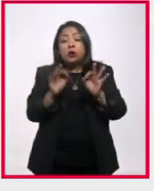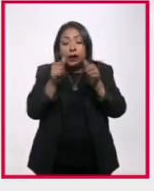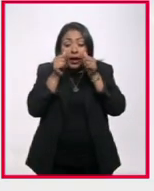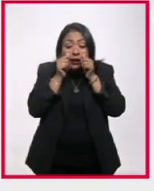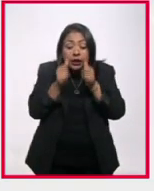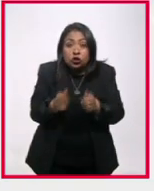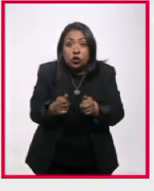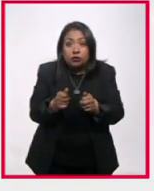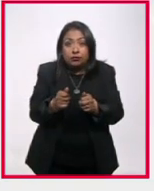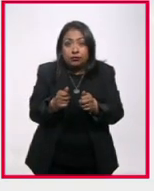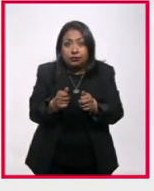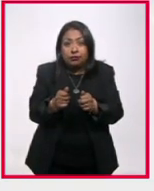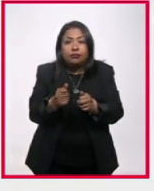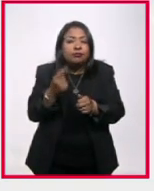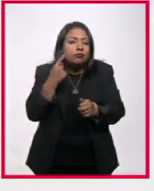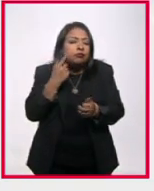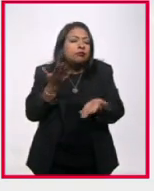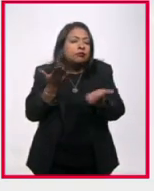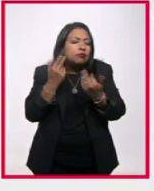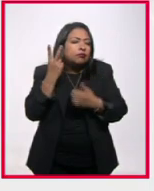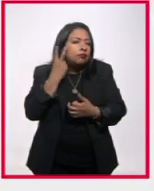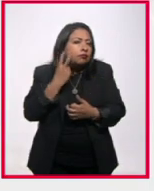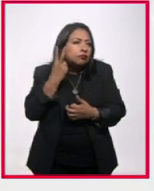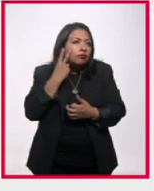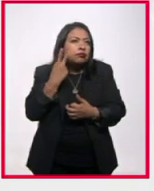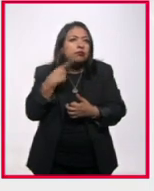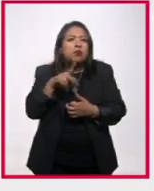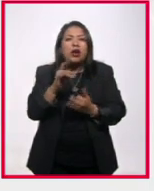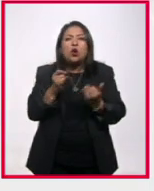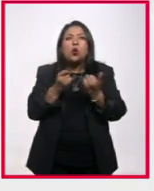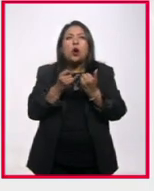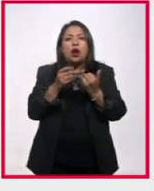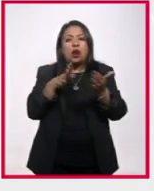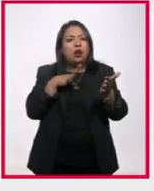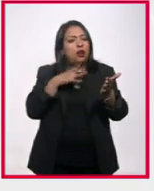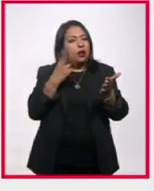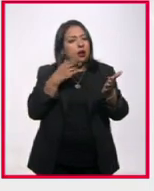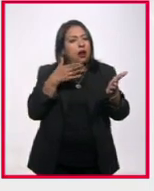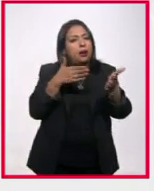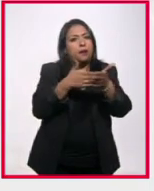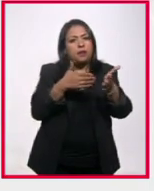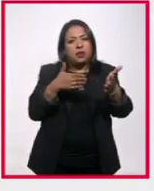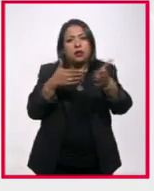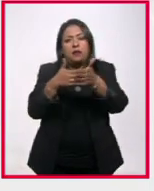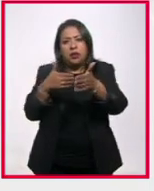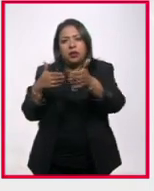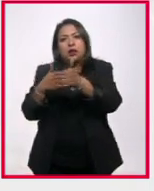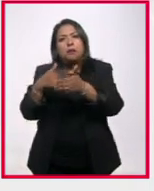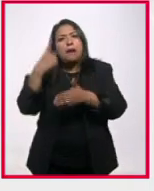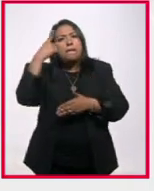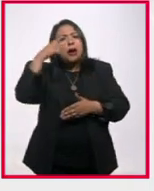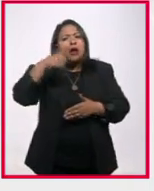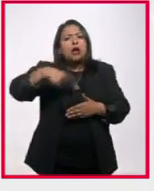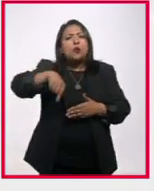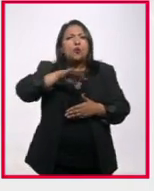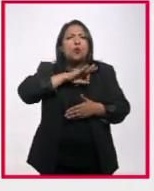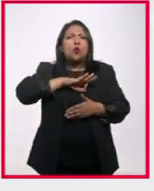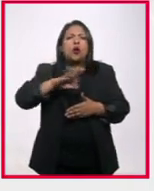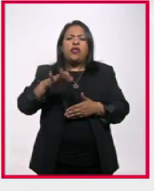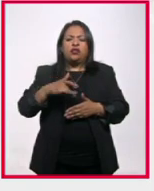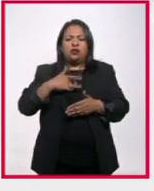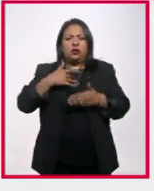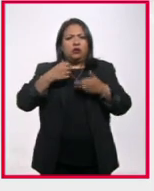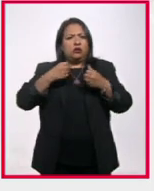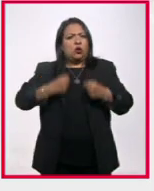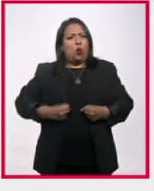escucharlos, pero al mismo tiempo poner límites para que puedan ser más